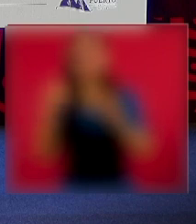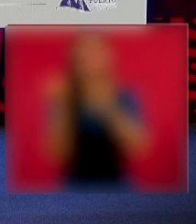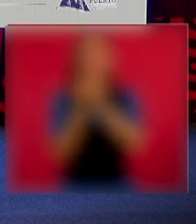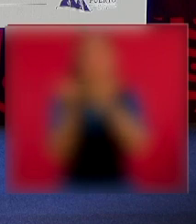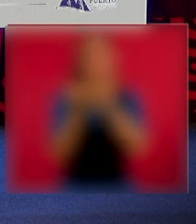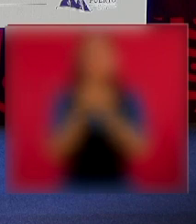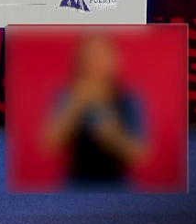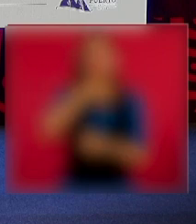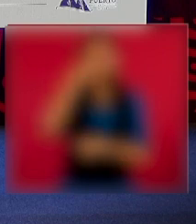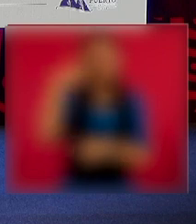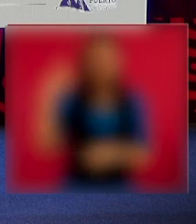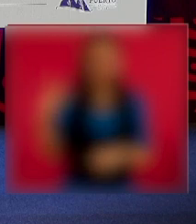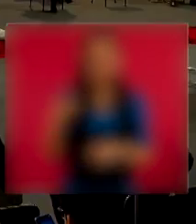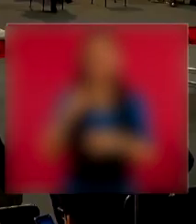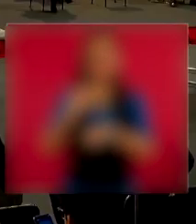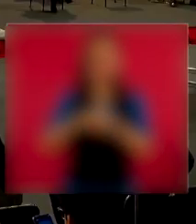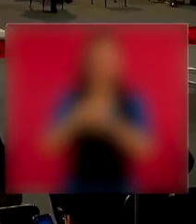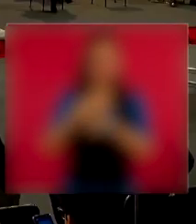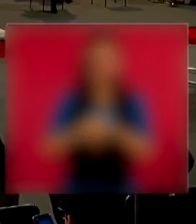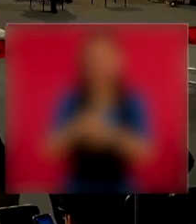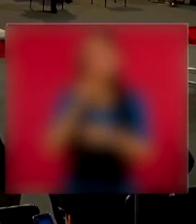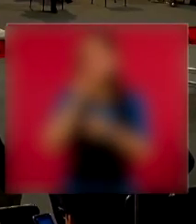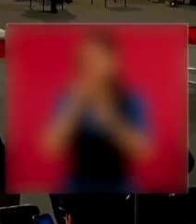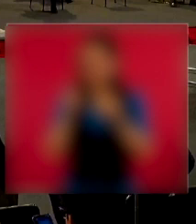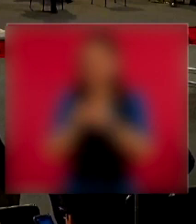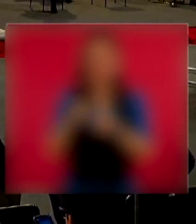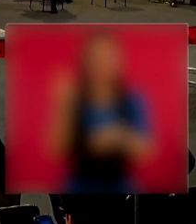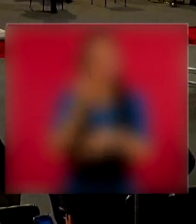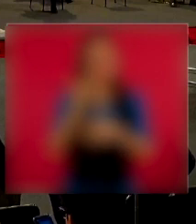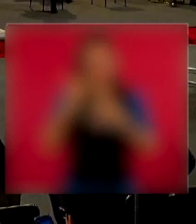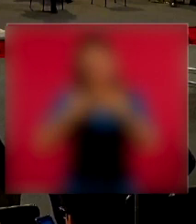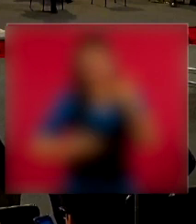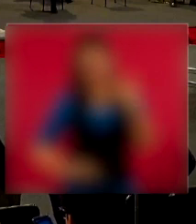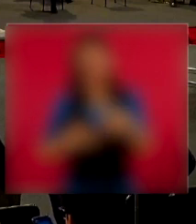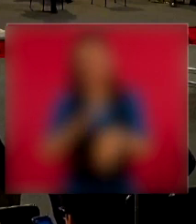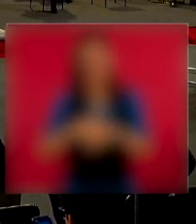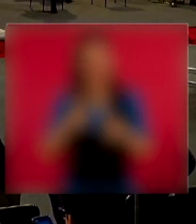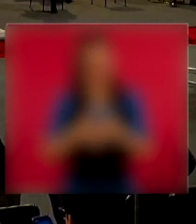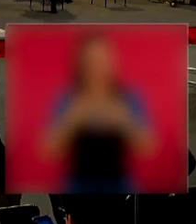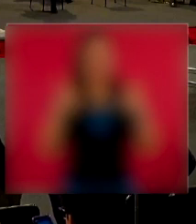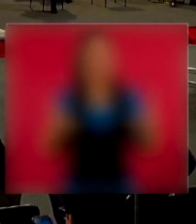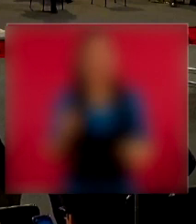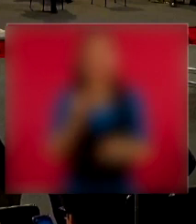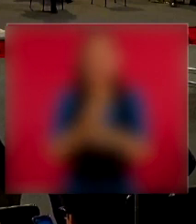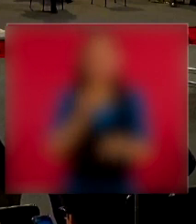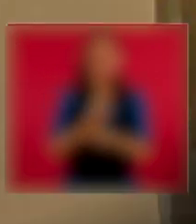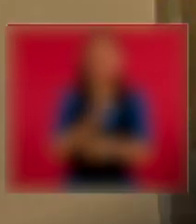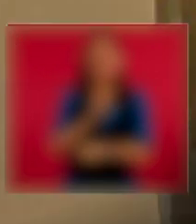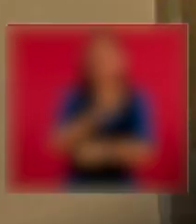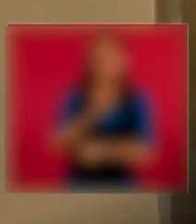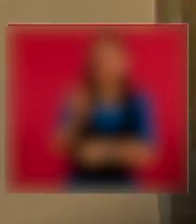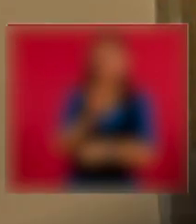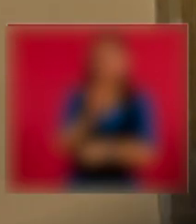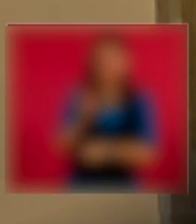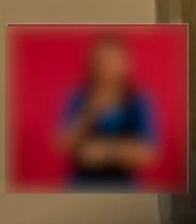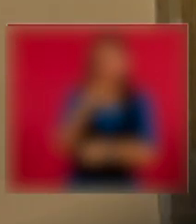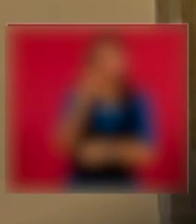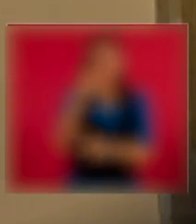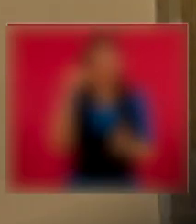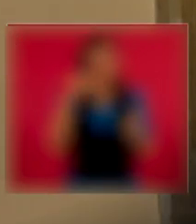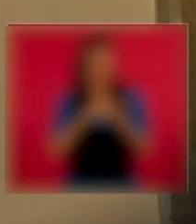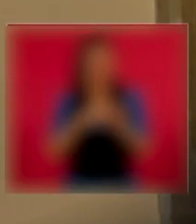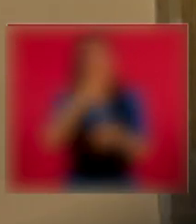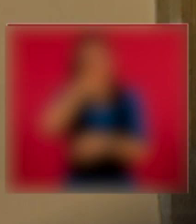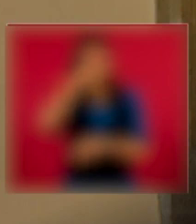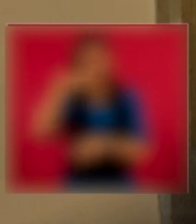migrantes por vías legales. Sí es cierto que están ya recibiendo 402 mil visas de trabajo los mexicanos, pero